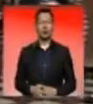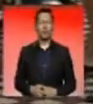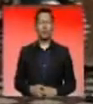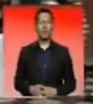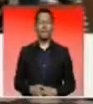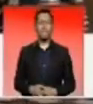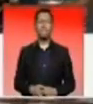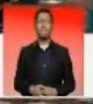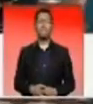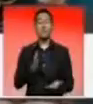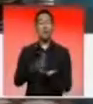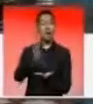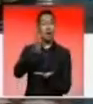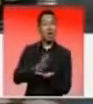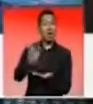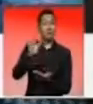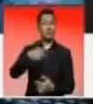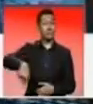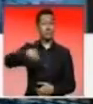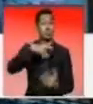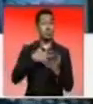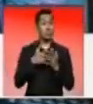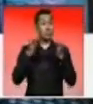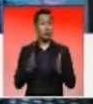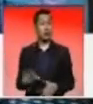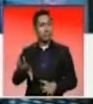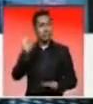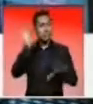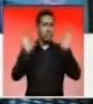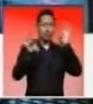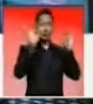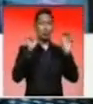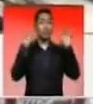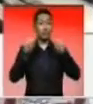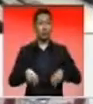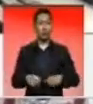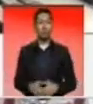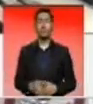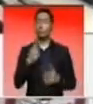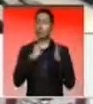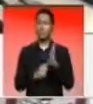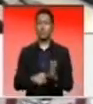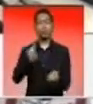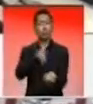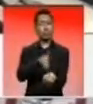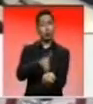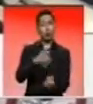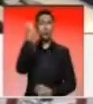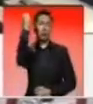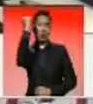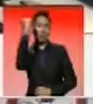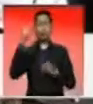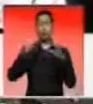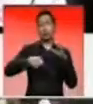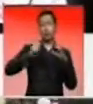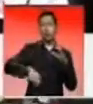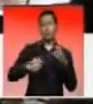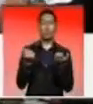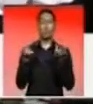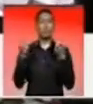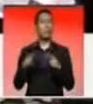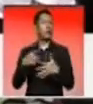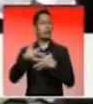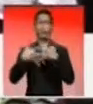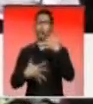Hay una gama de carreras que los estudiantes podrán escoger. A las tradicionales como medicina, derecho o marketing se suman un listado